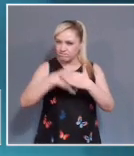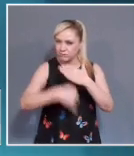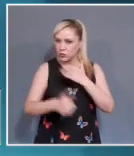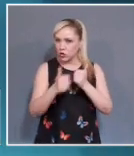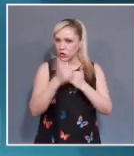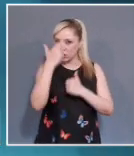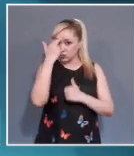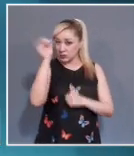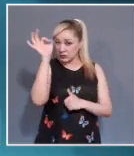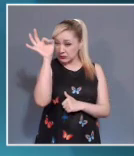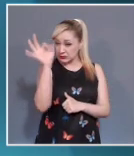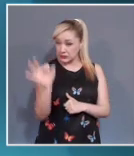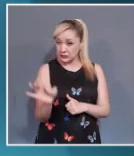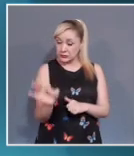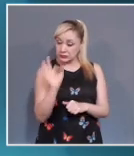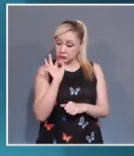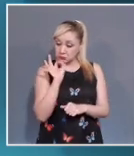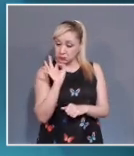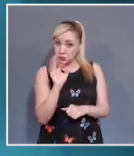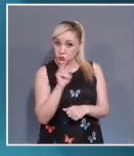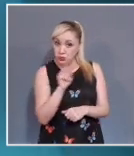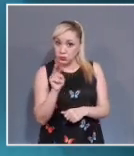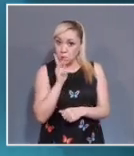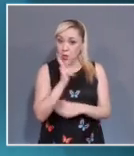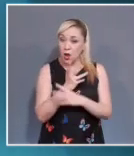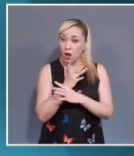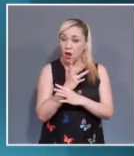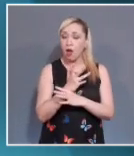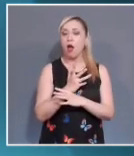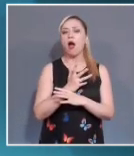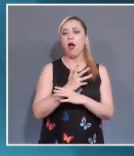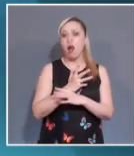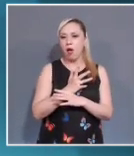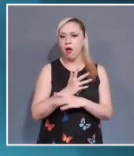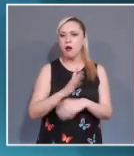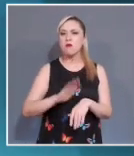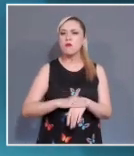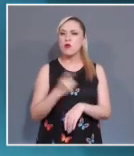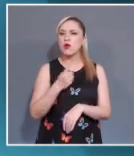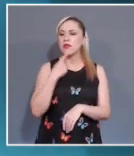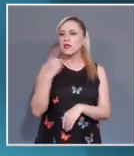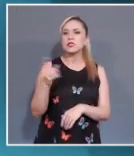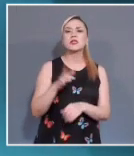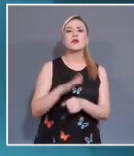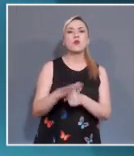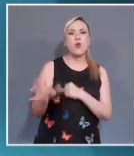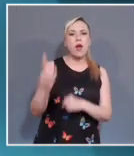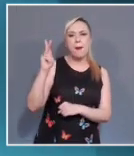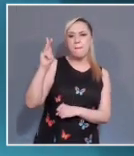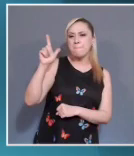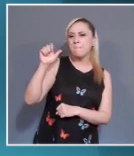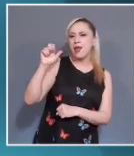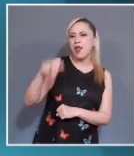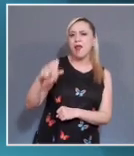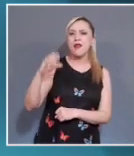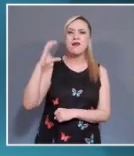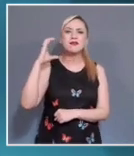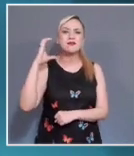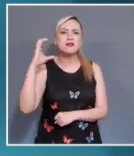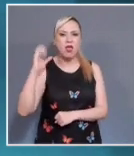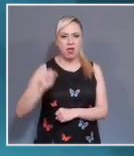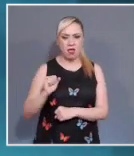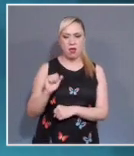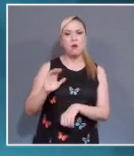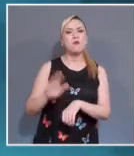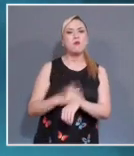las declaraciones en las que se explica cuál es el plan C y qué consiste en convocar a la ciudadanía a